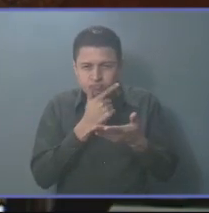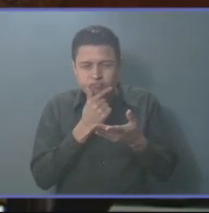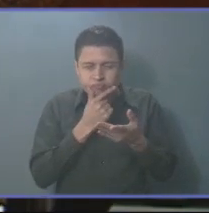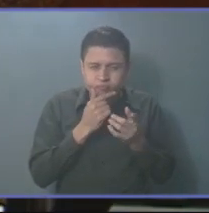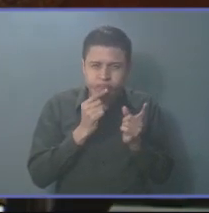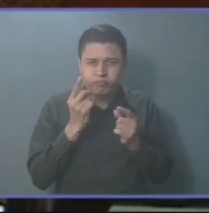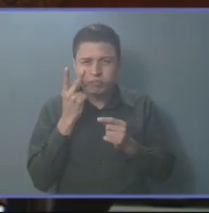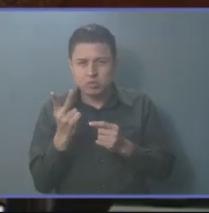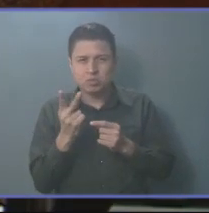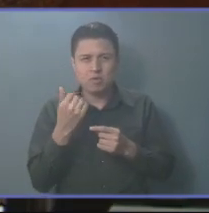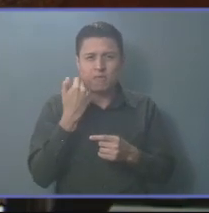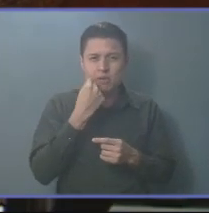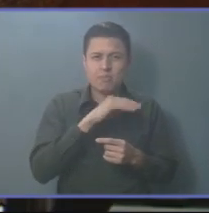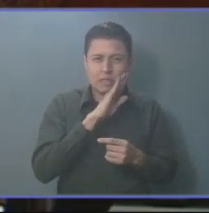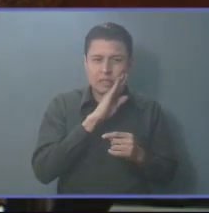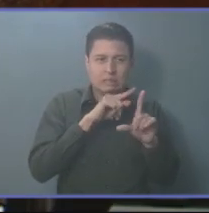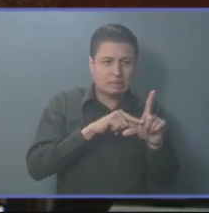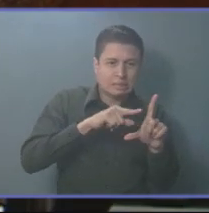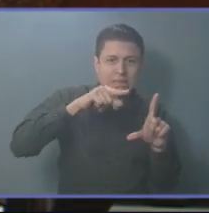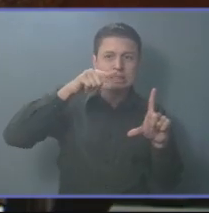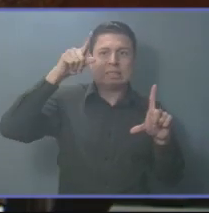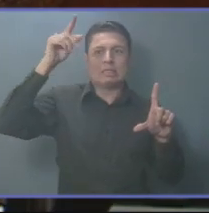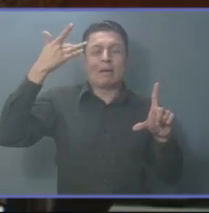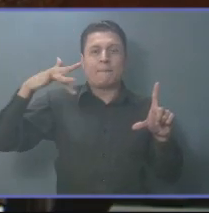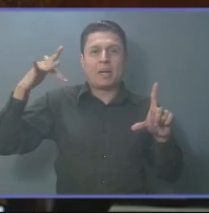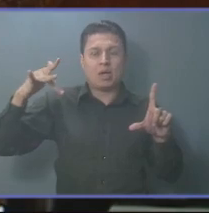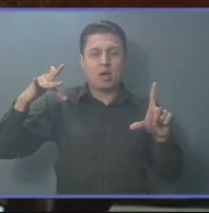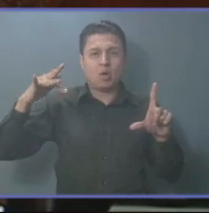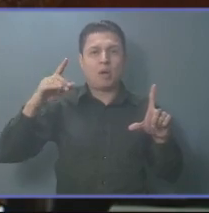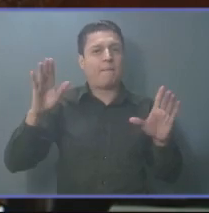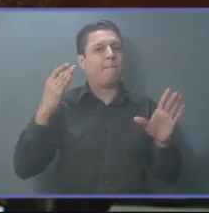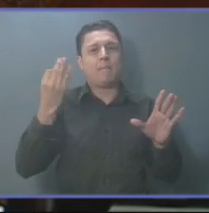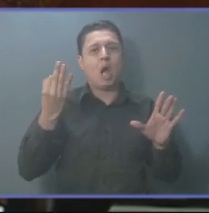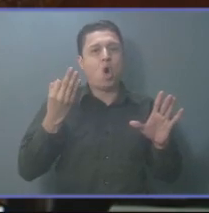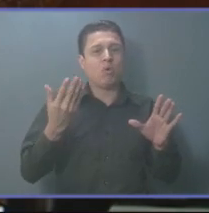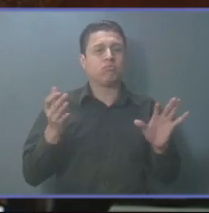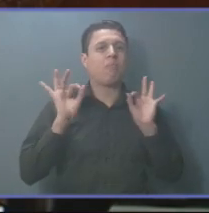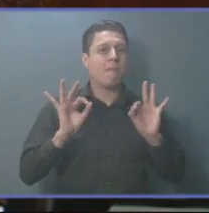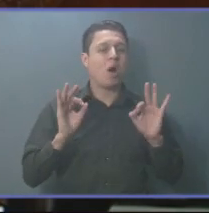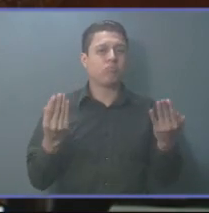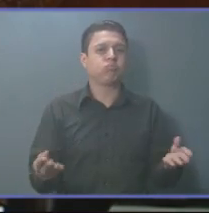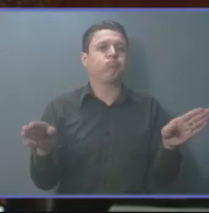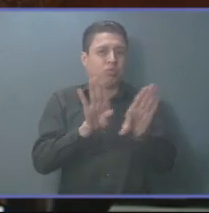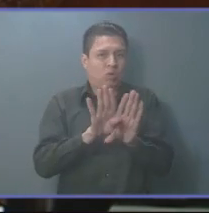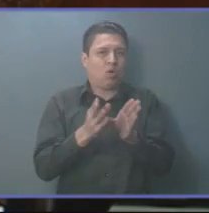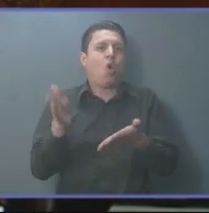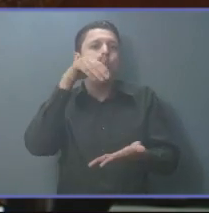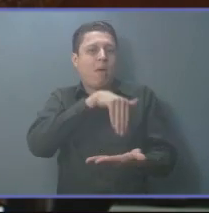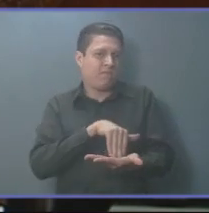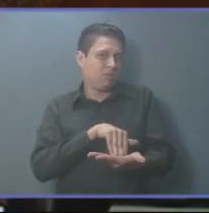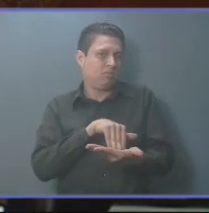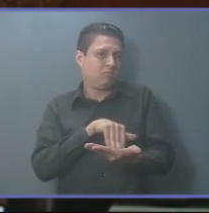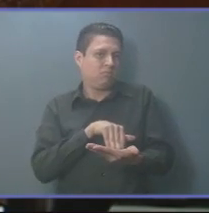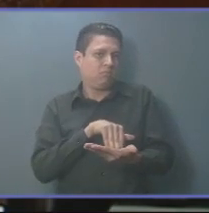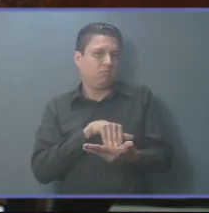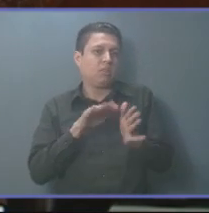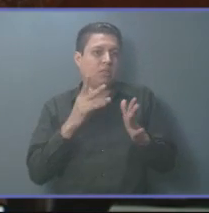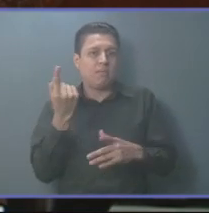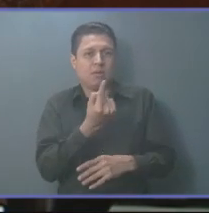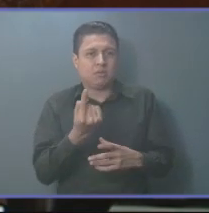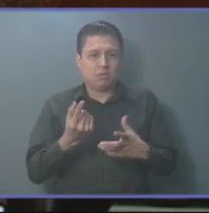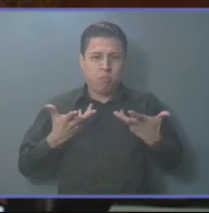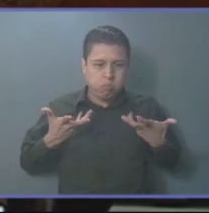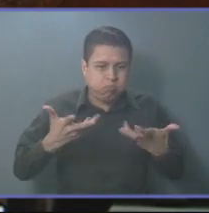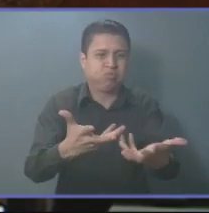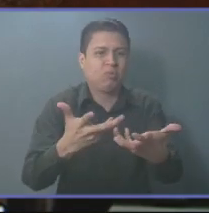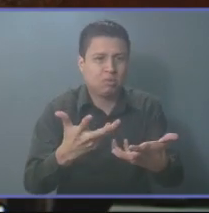la evolución de la pandemia y con base en las consultas técnico-científicas que realice, podrá determinar que